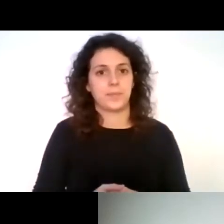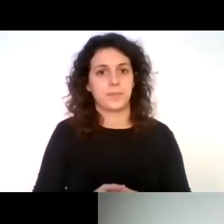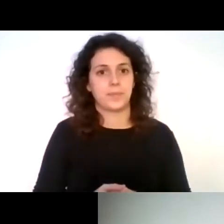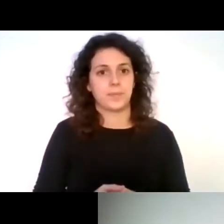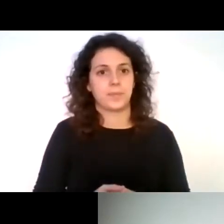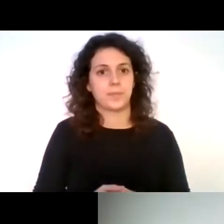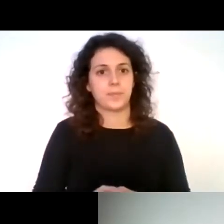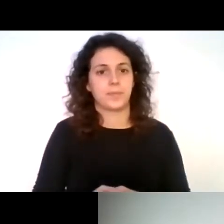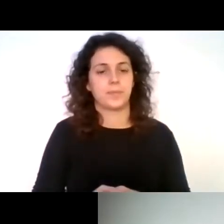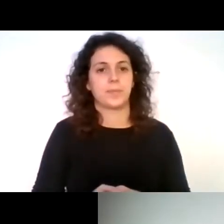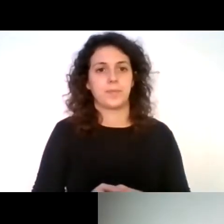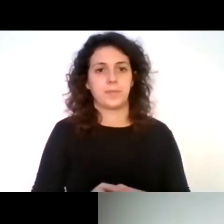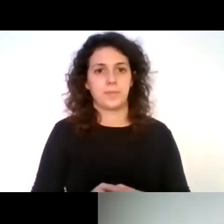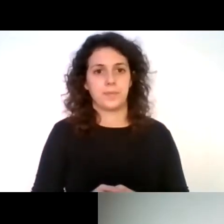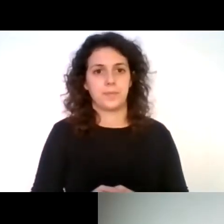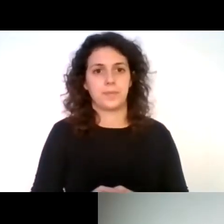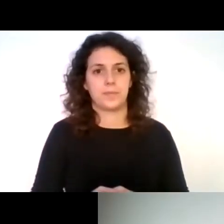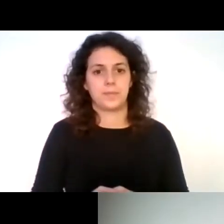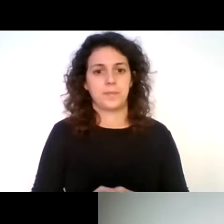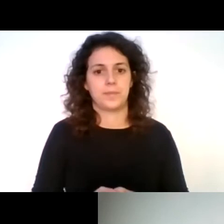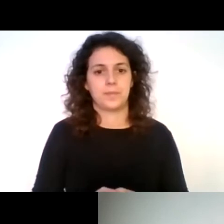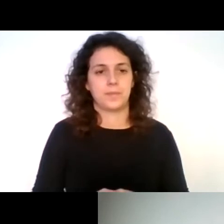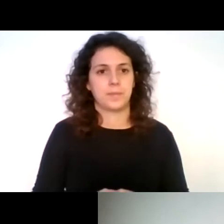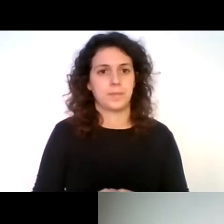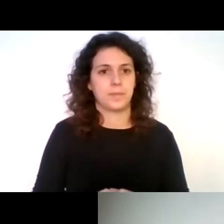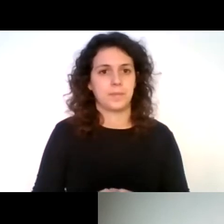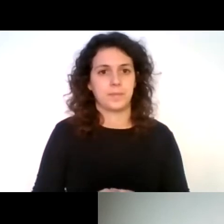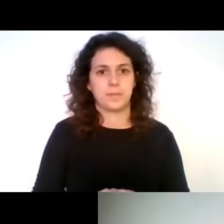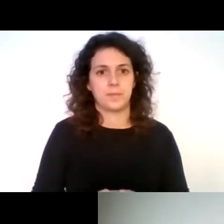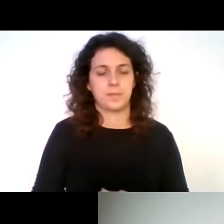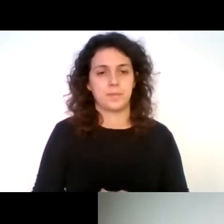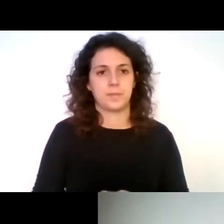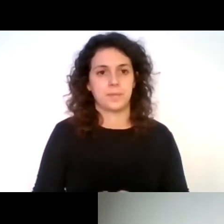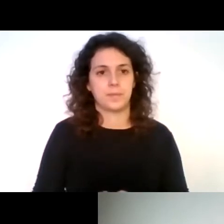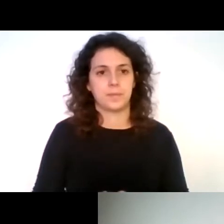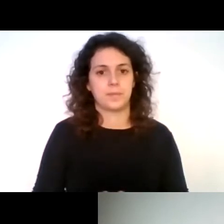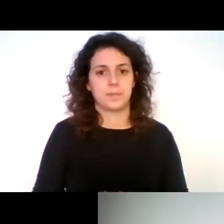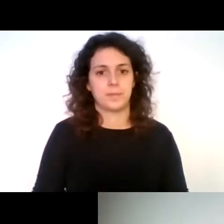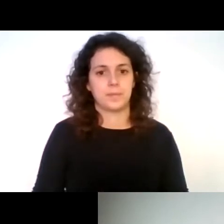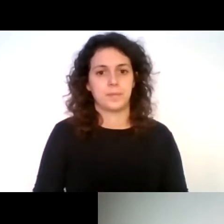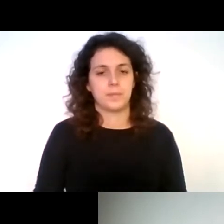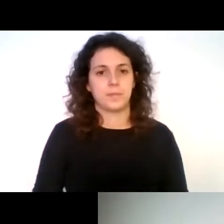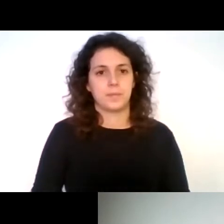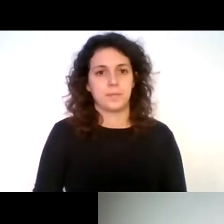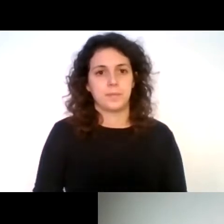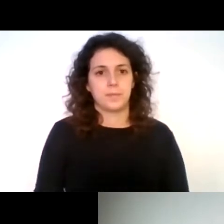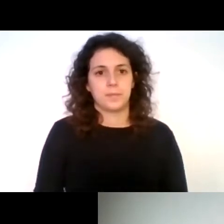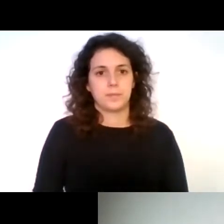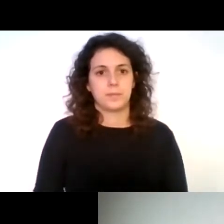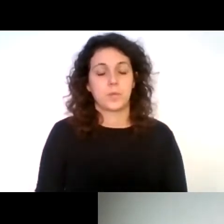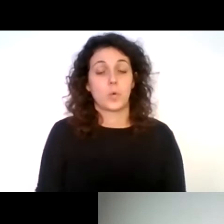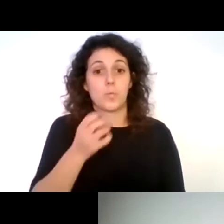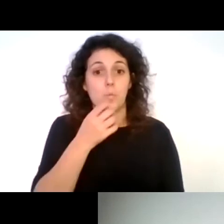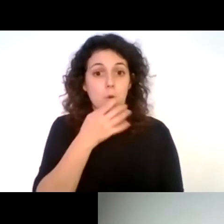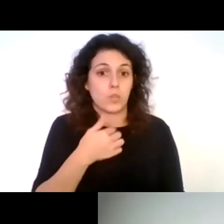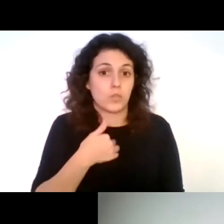Okay, well, it's fine. Perfect. Then I can do some questions. I can make some questions as well. I will start just the audio. Yo